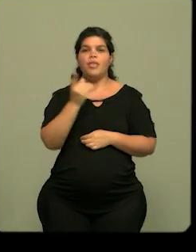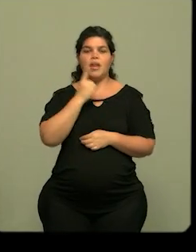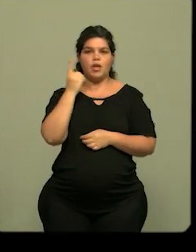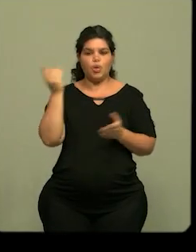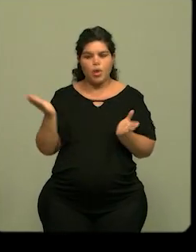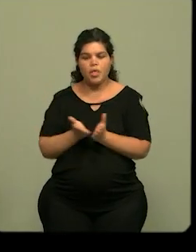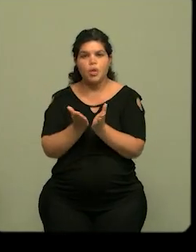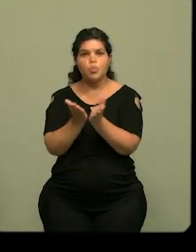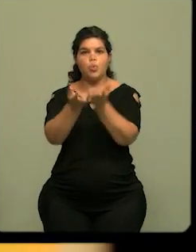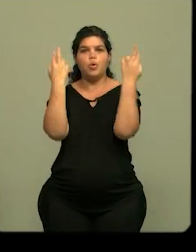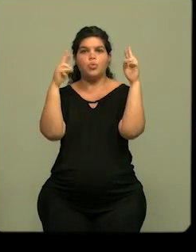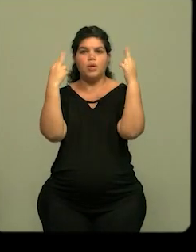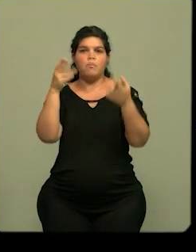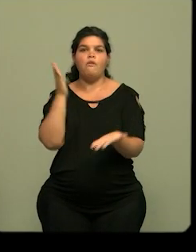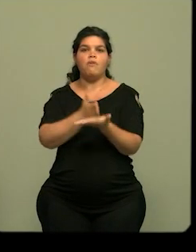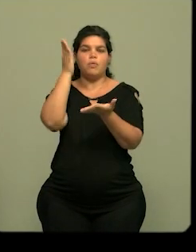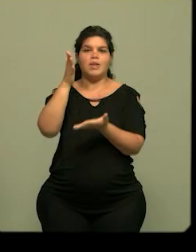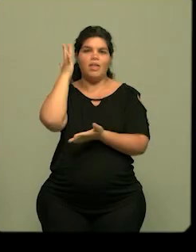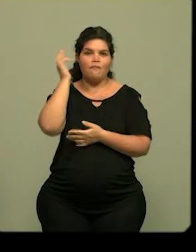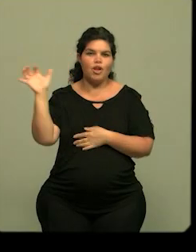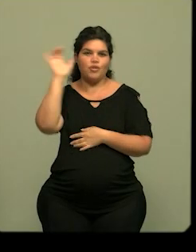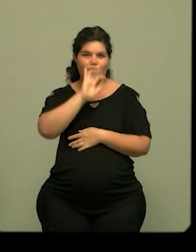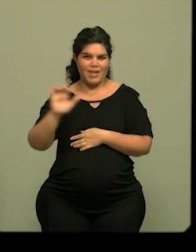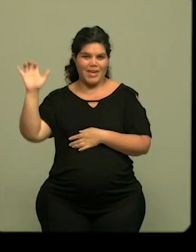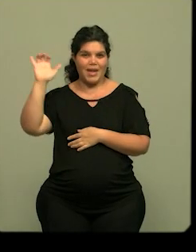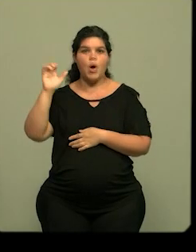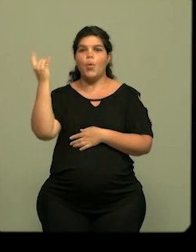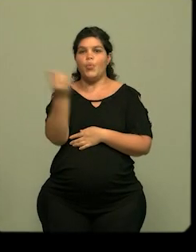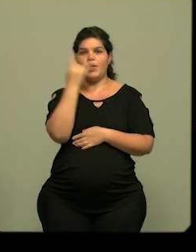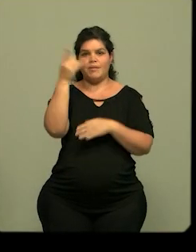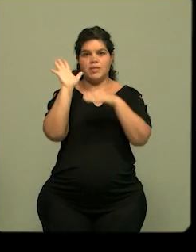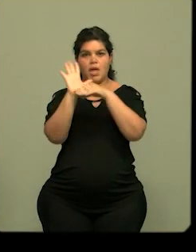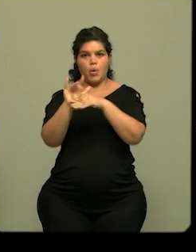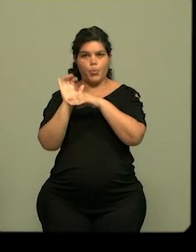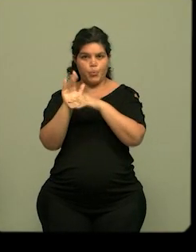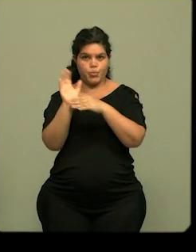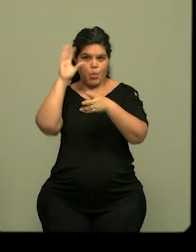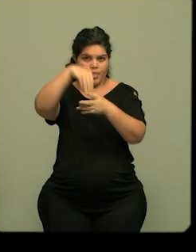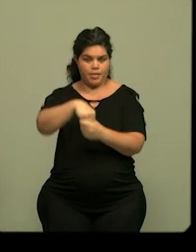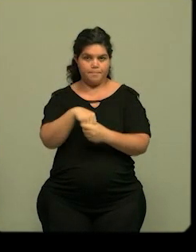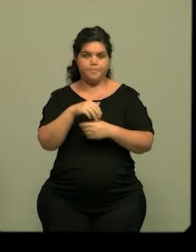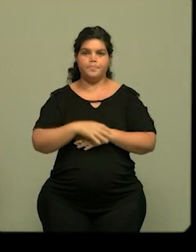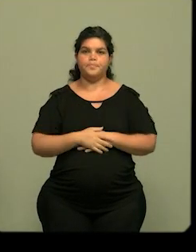Facultad de Filosofía y Letras de la Universidad Nacional de Cuyo.